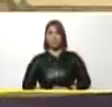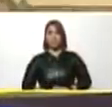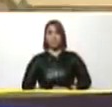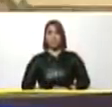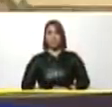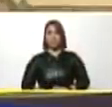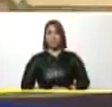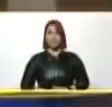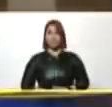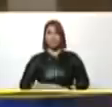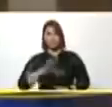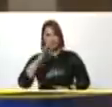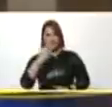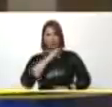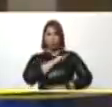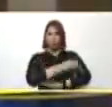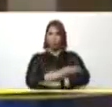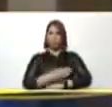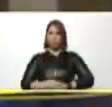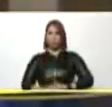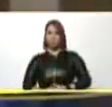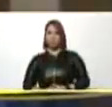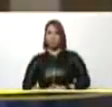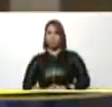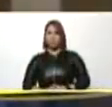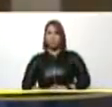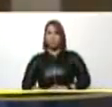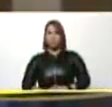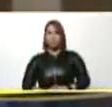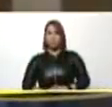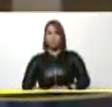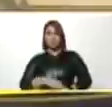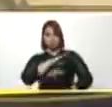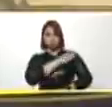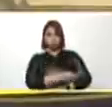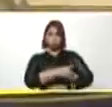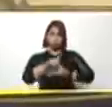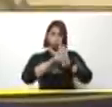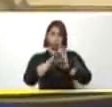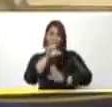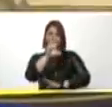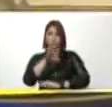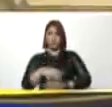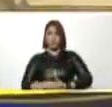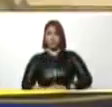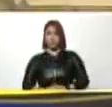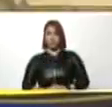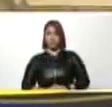Y el quinto poder, el poder legislativo del país,